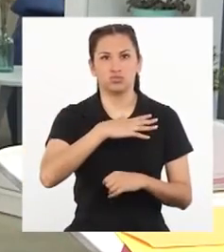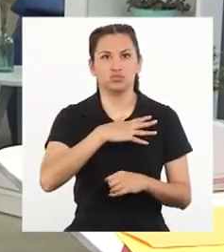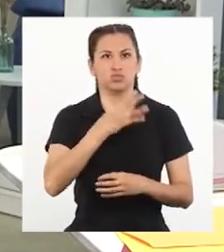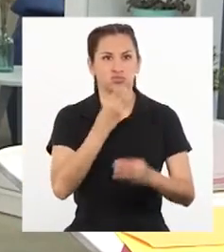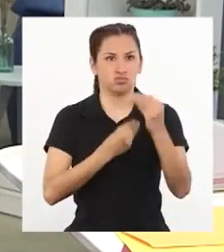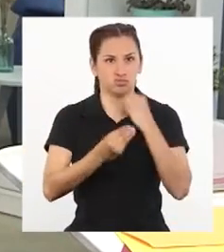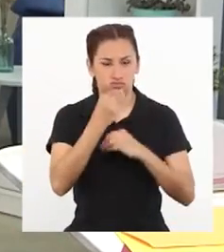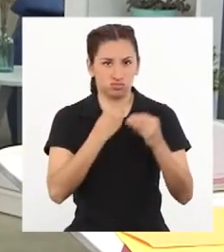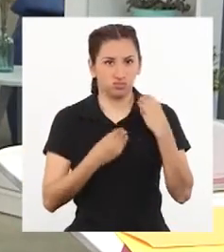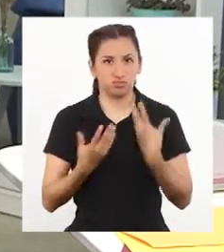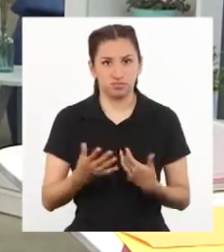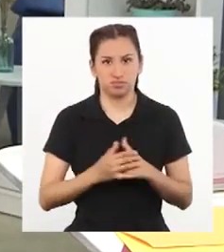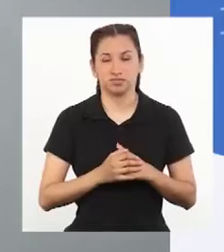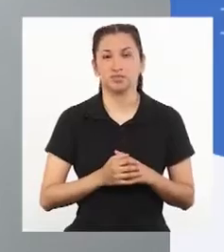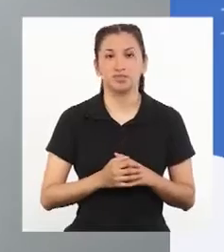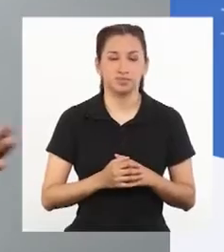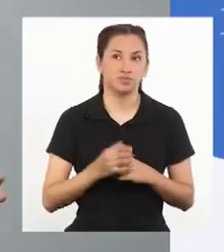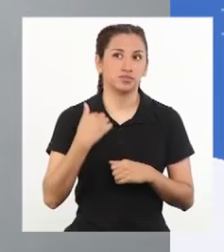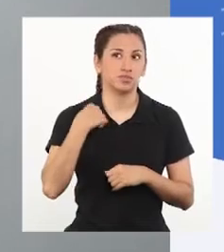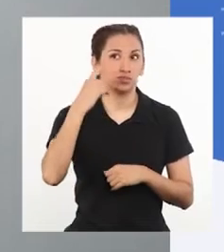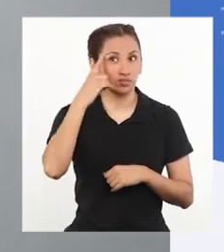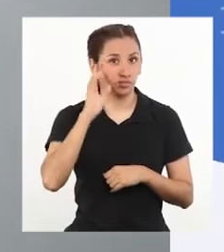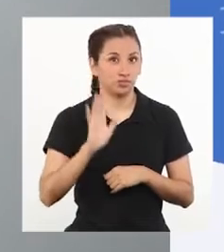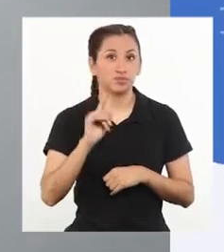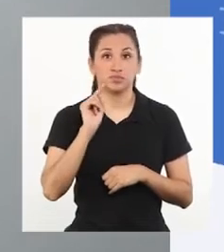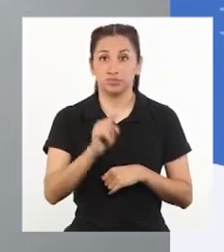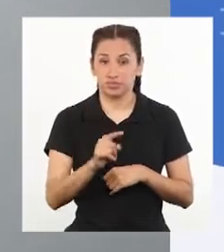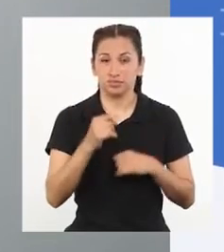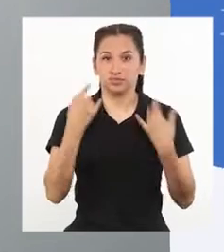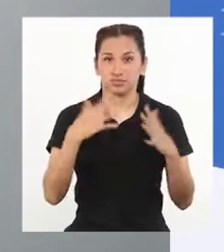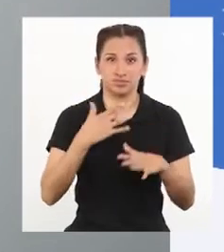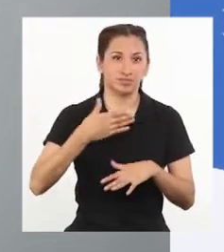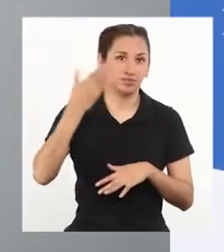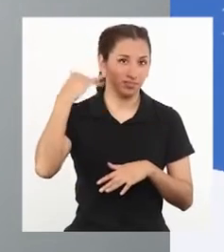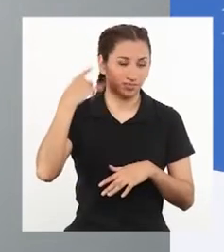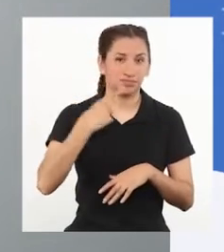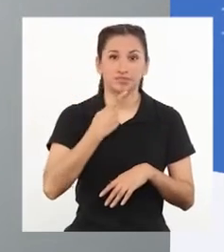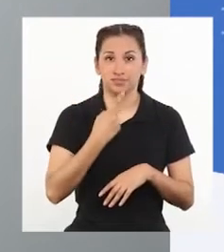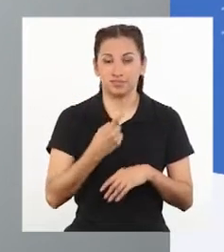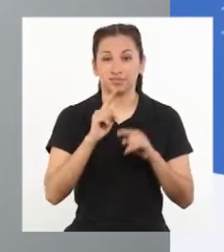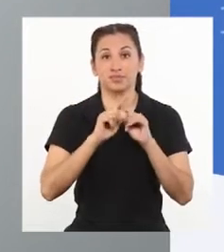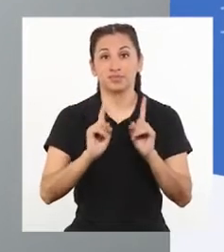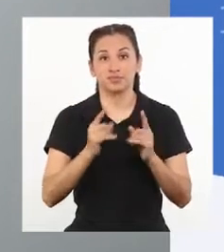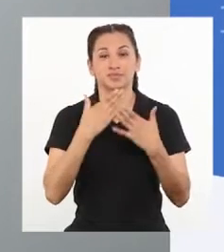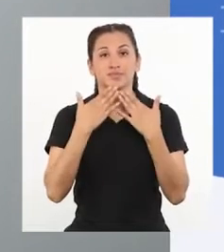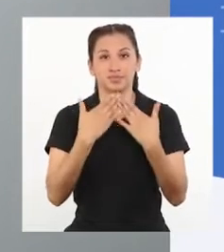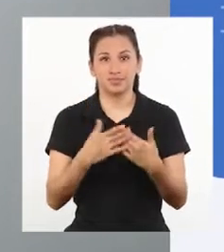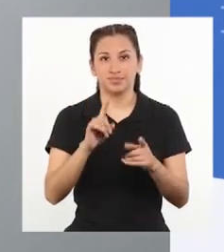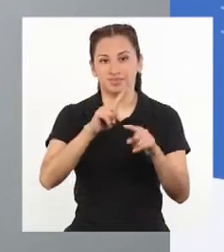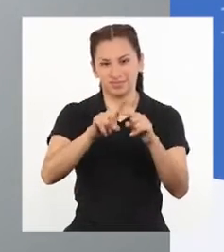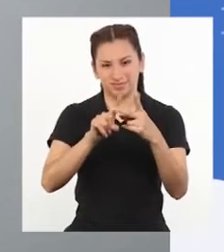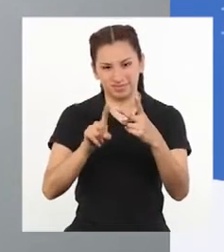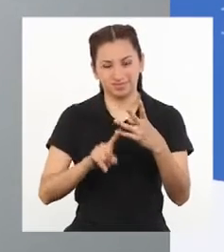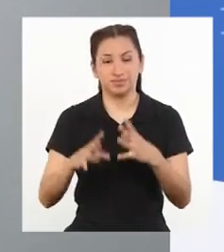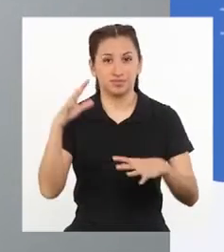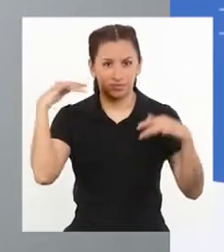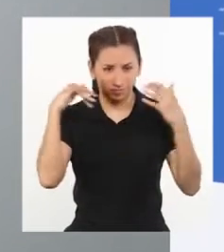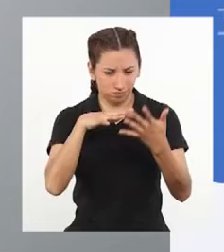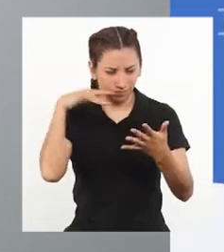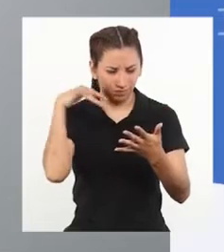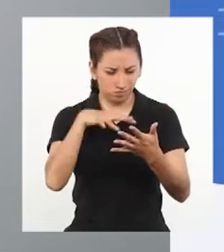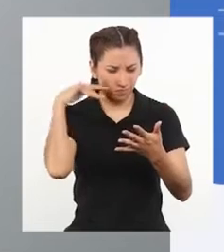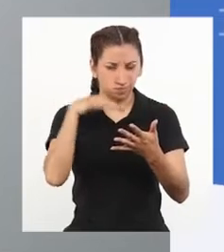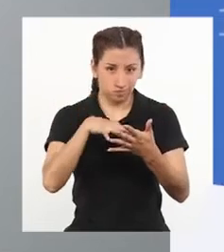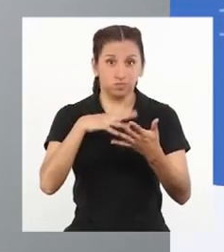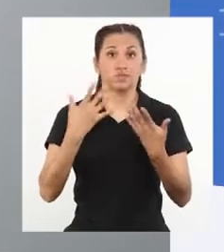somos lo que comemos? Me parece que eso es algo que se decía anteriormente, pero gracias a diferentes estudios